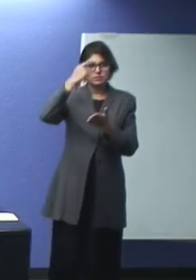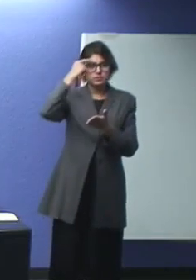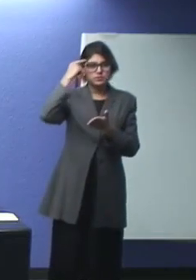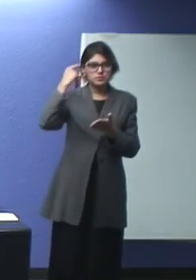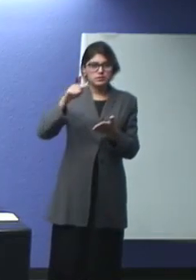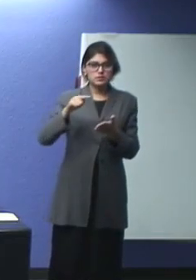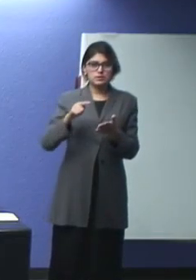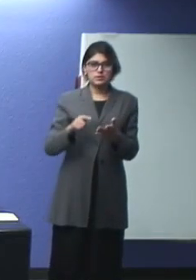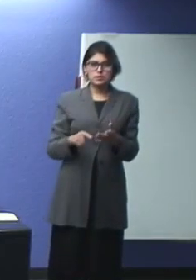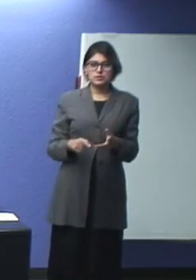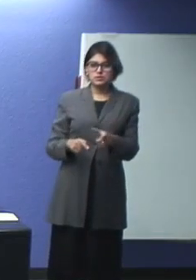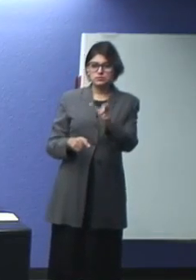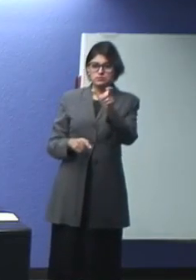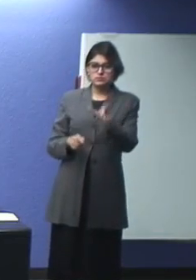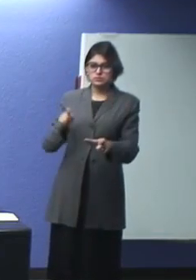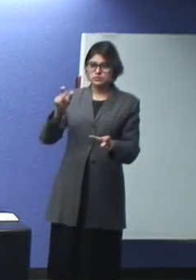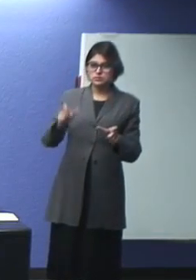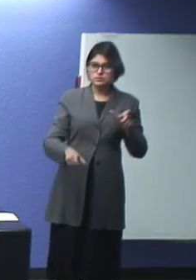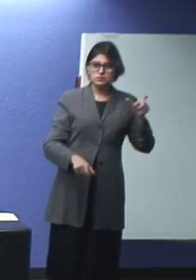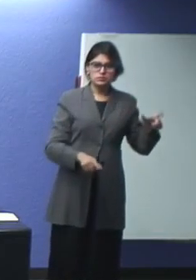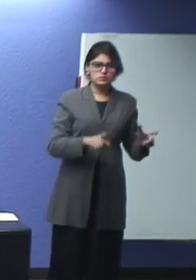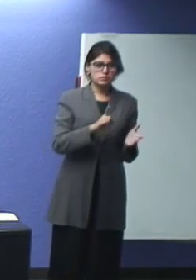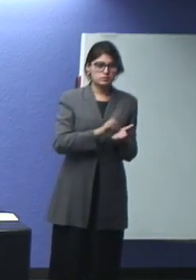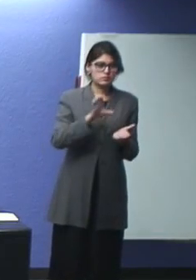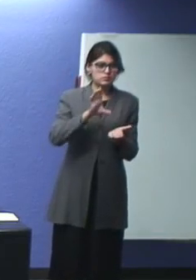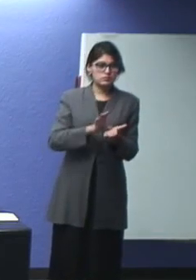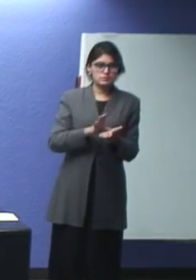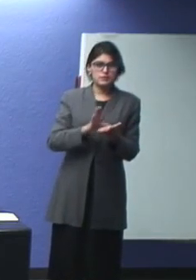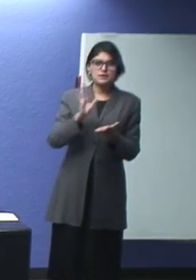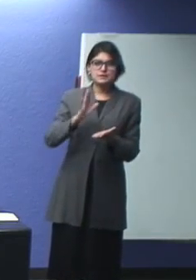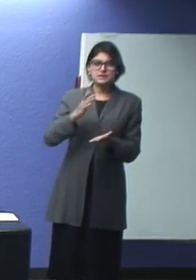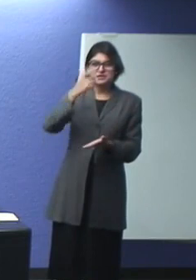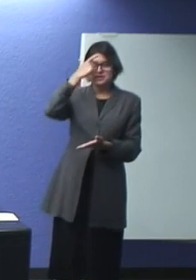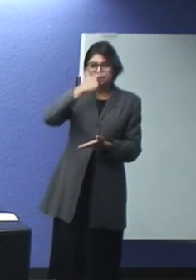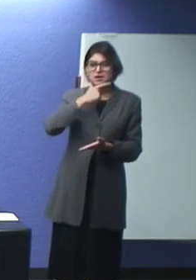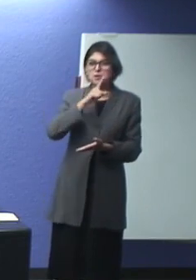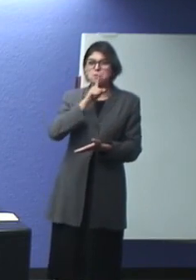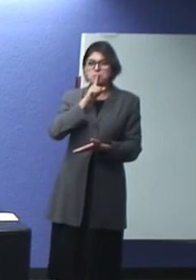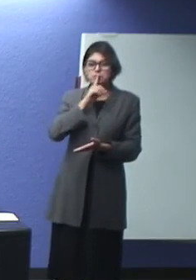dar rostro a la discapacidad de nuestro país.